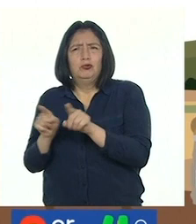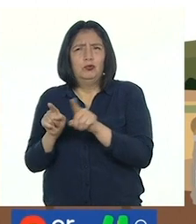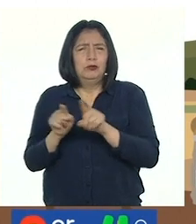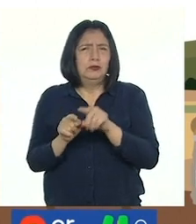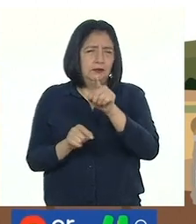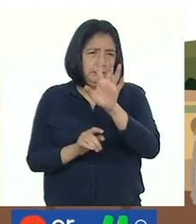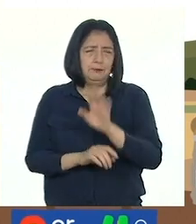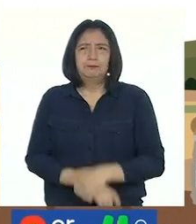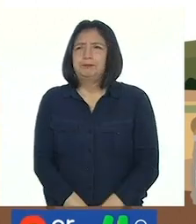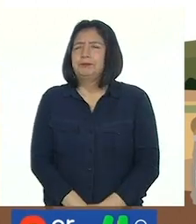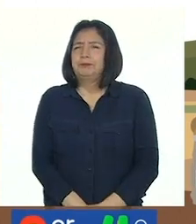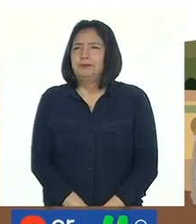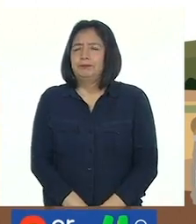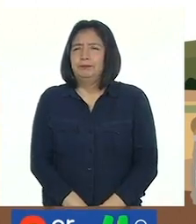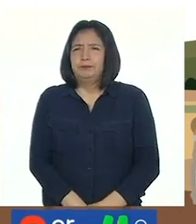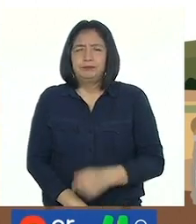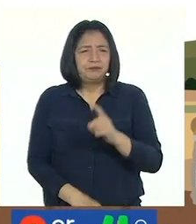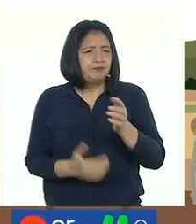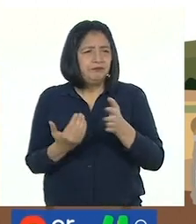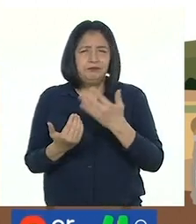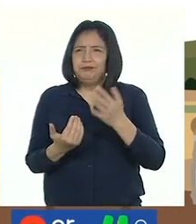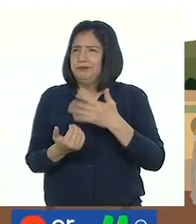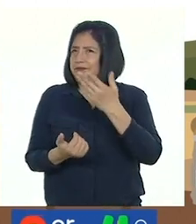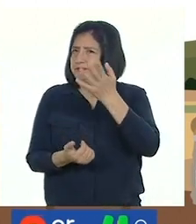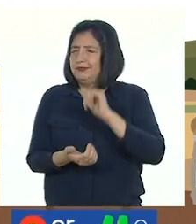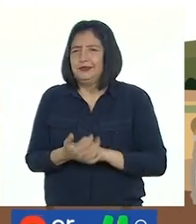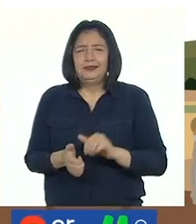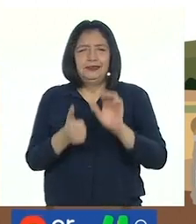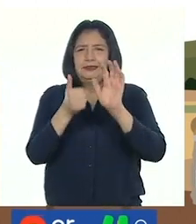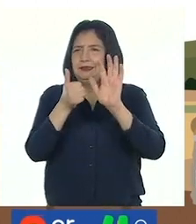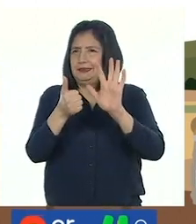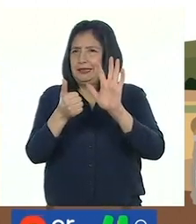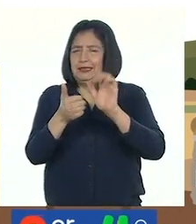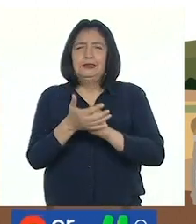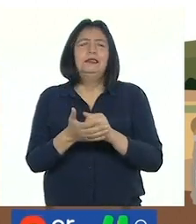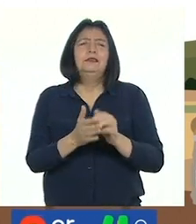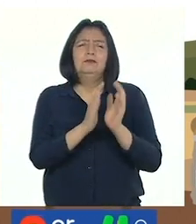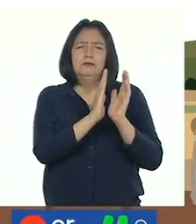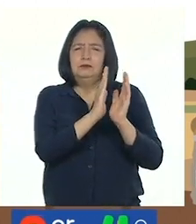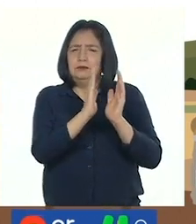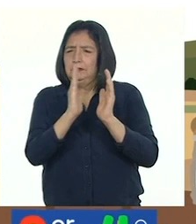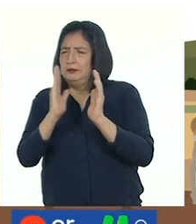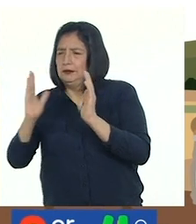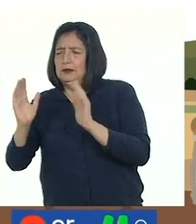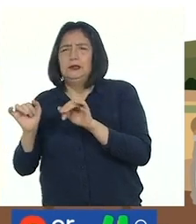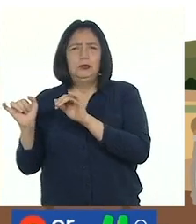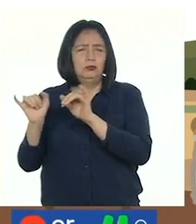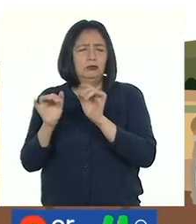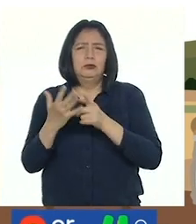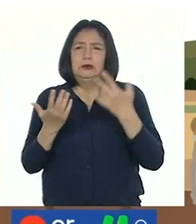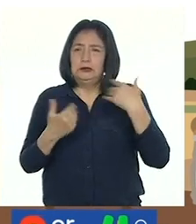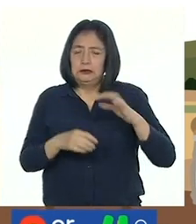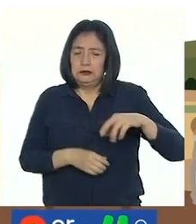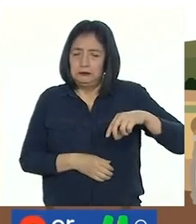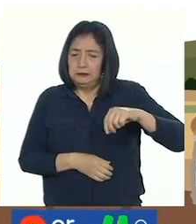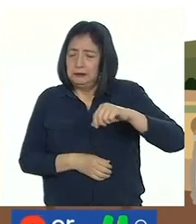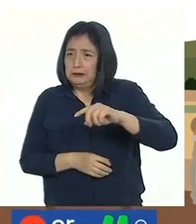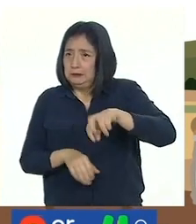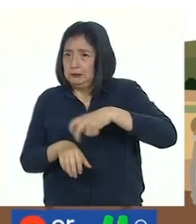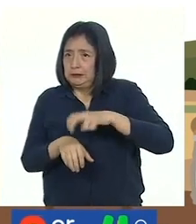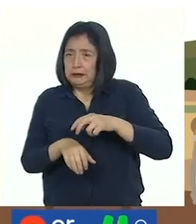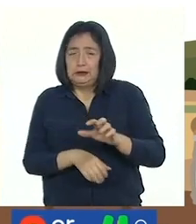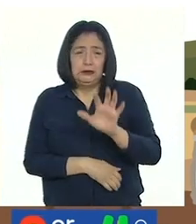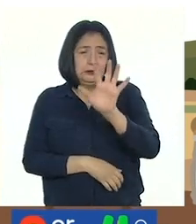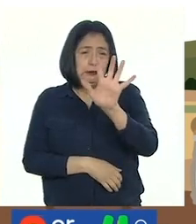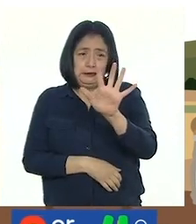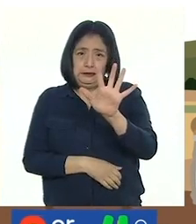parece si lo hacen así? Y así de fácil lo dividimos en 6 partes iguales. Ahora, si hemos sembrado papas en las